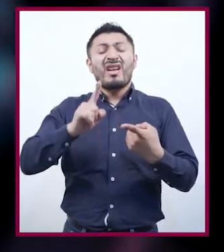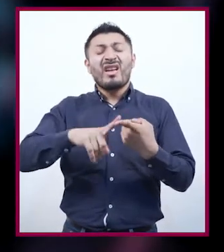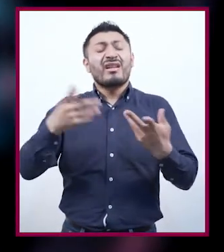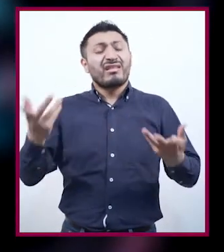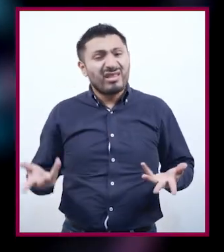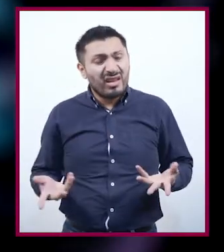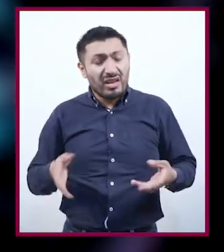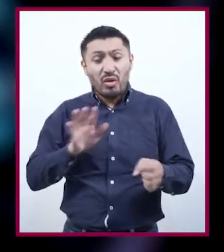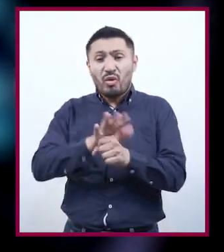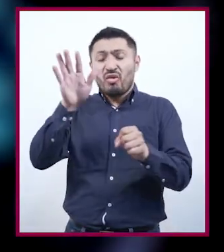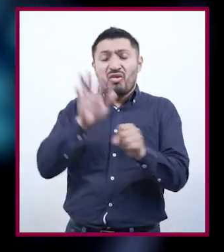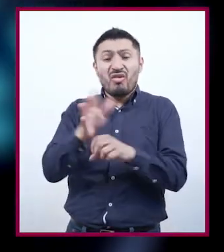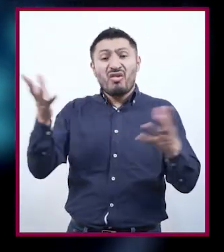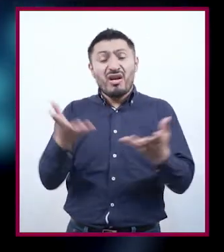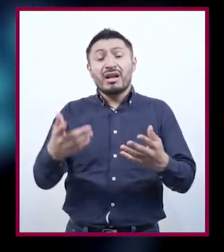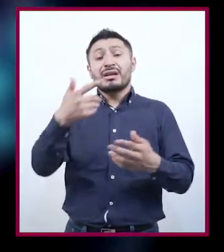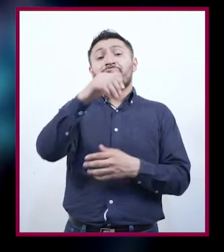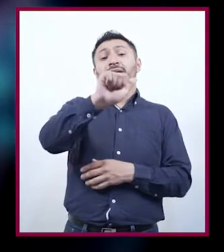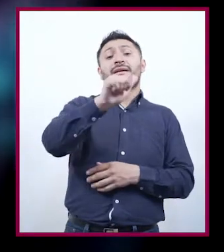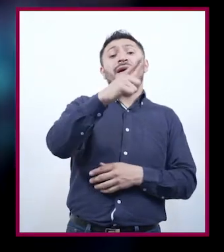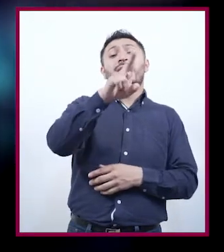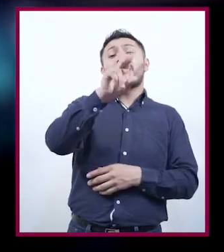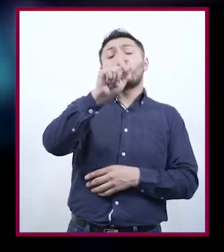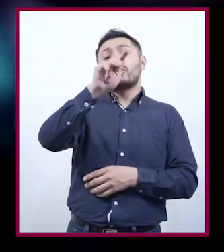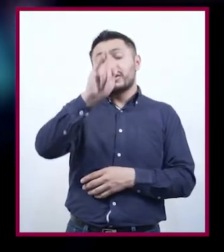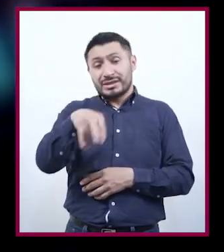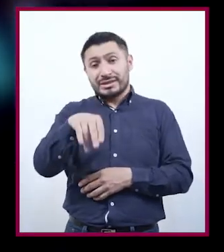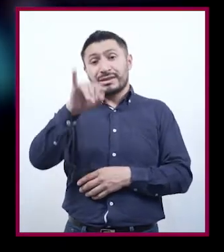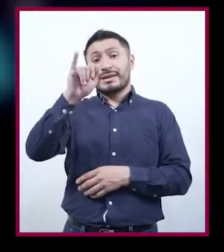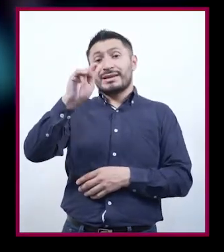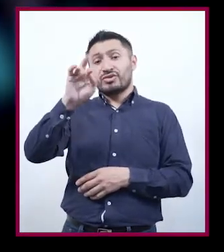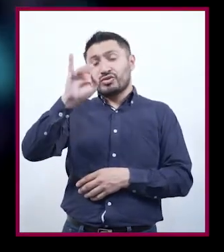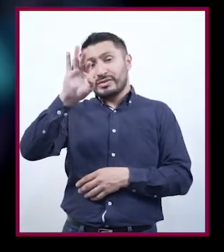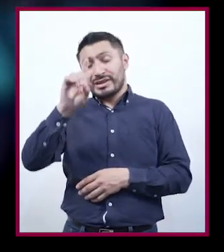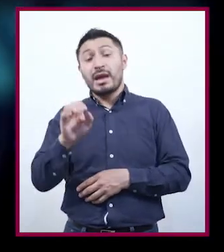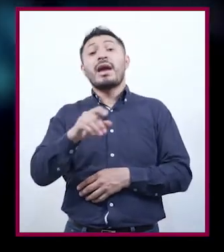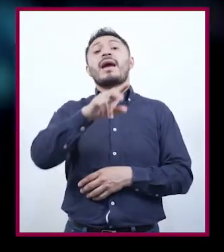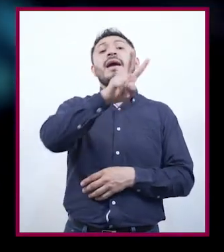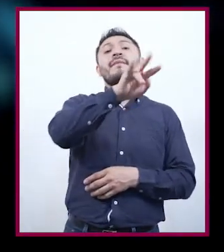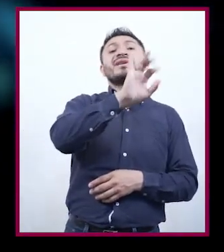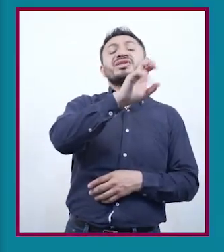¿Sabes quiénes fueron y qué hicieron Agustín de Iturbide y Vicente Guerrero?